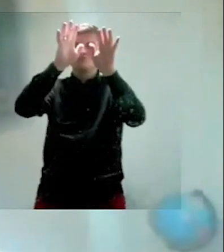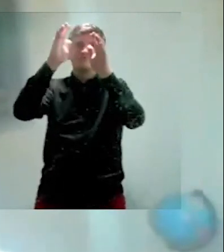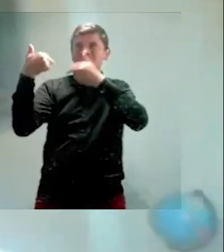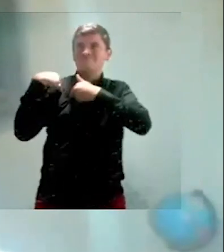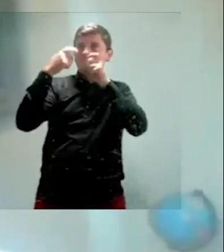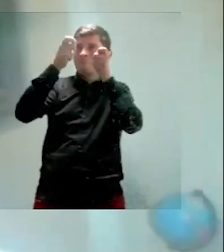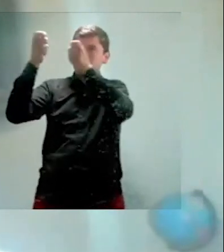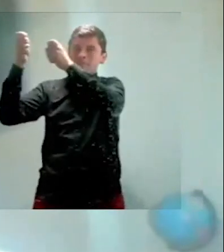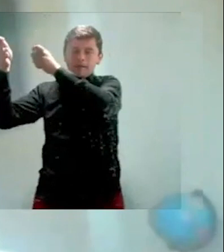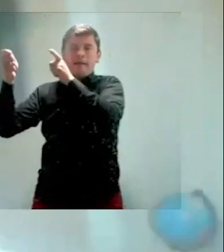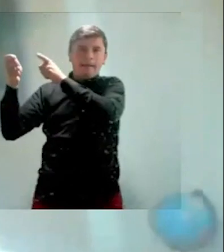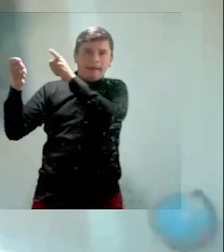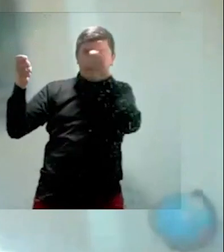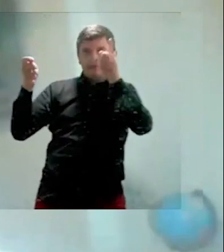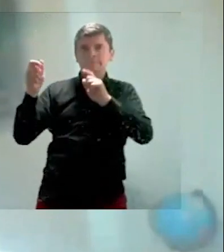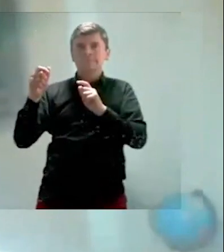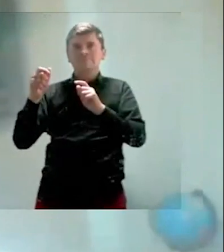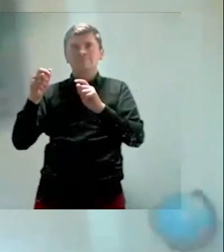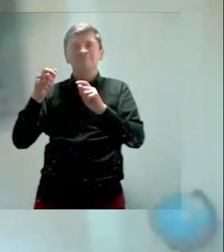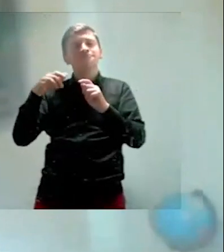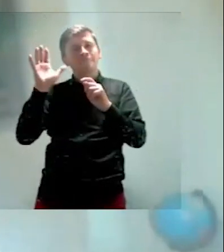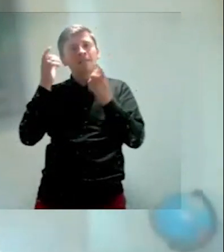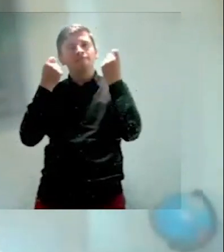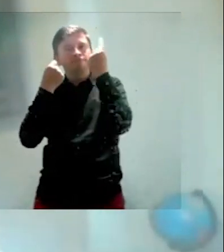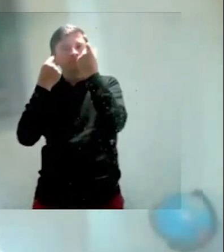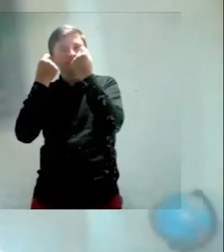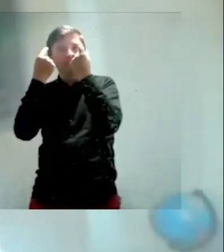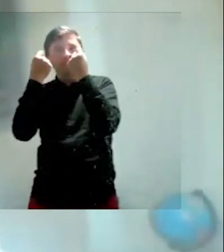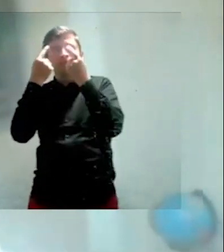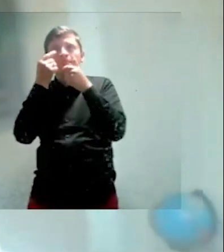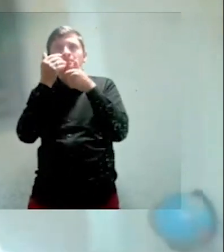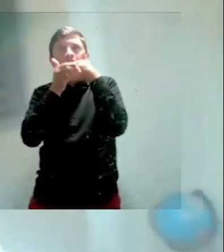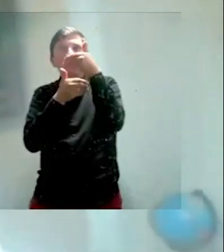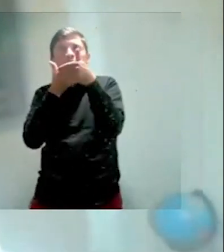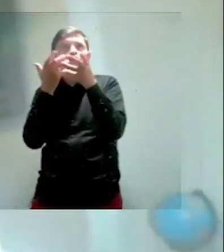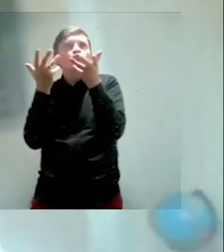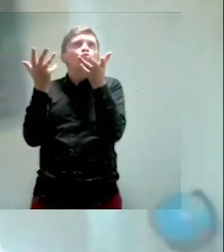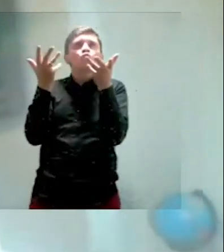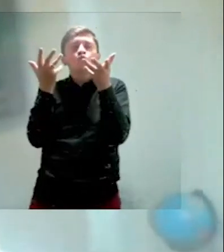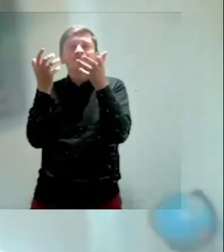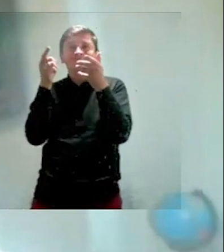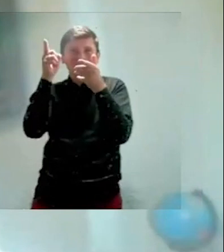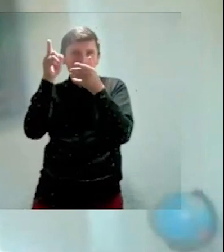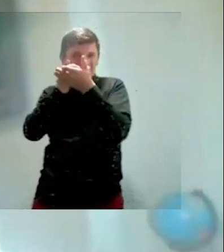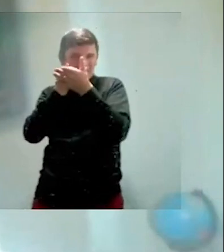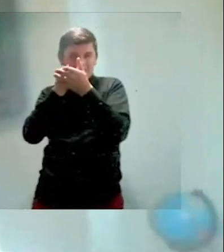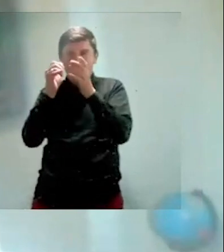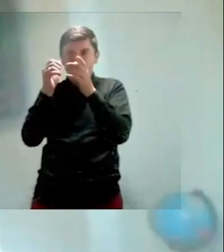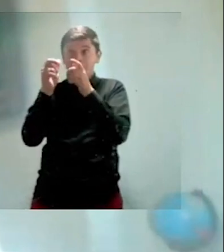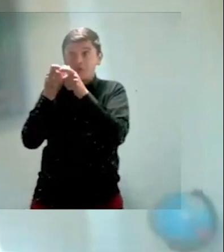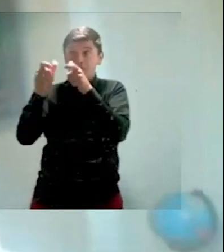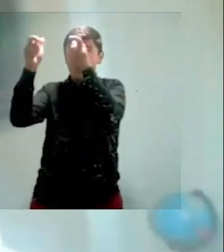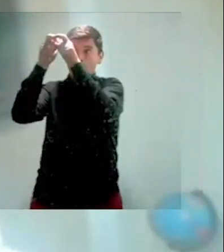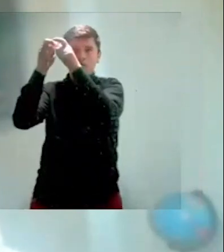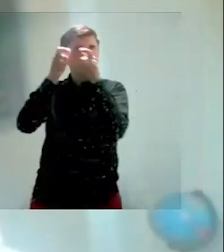precedentes al resto de las jurisdicciones. De manera que yo creo que eso es